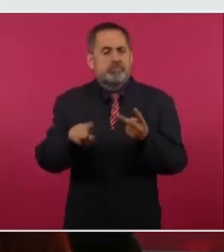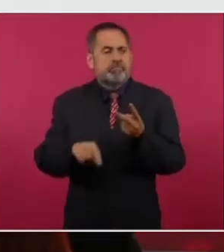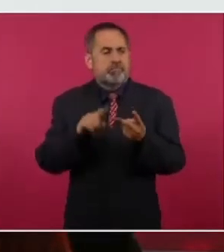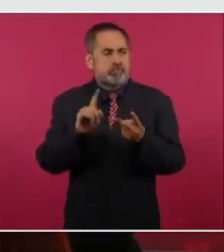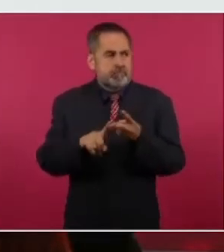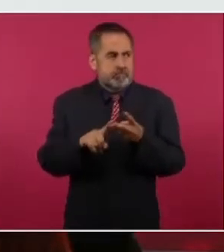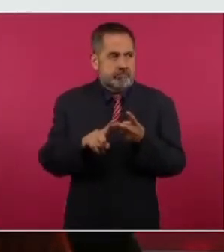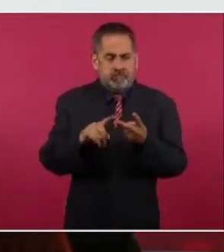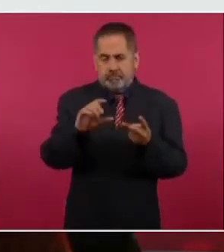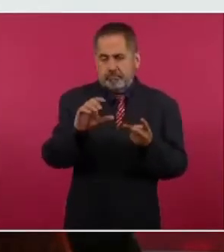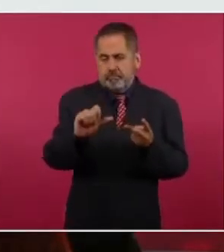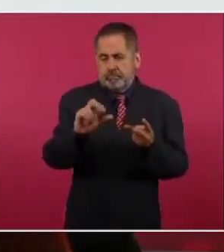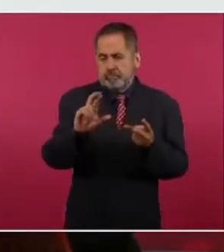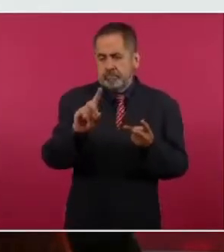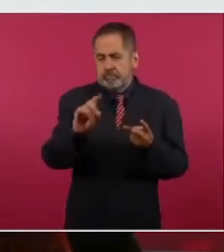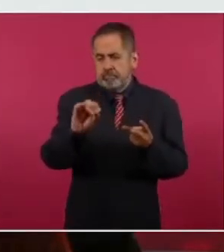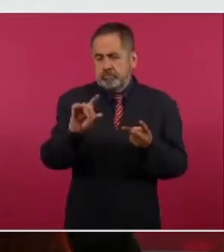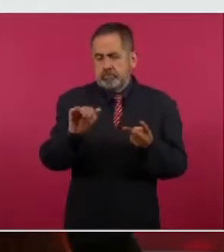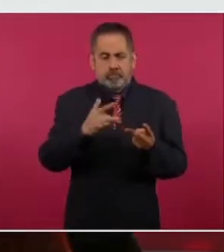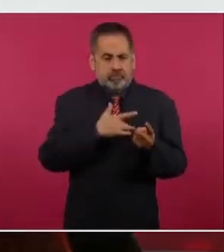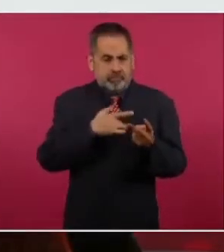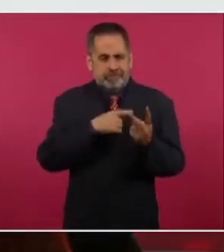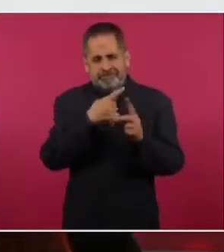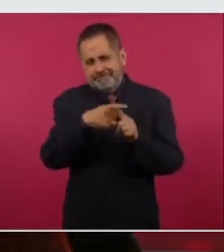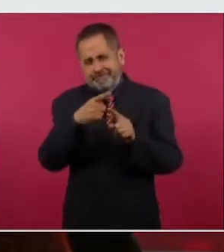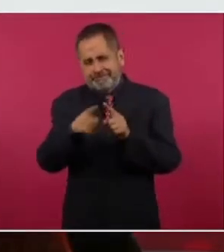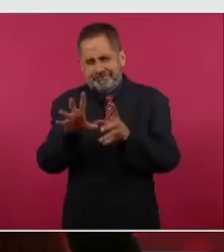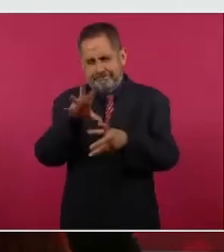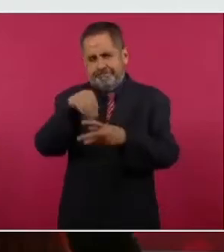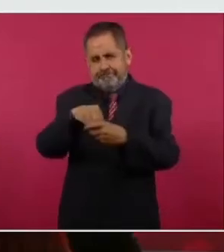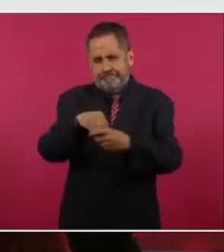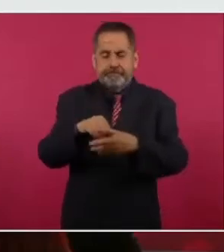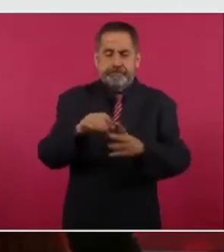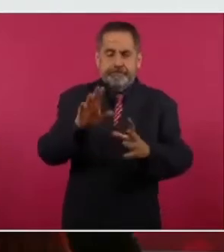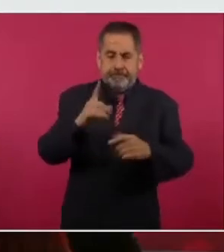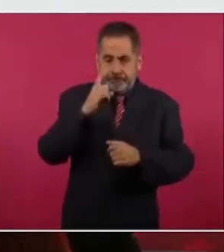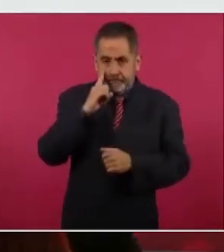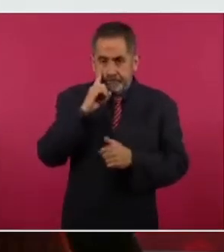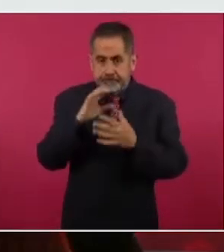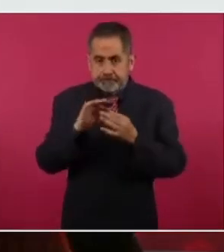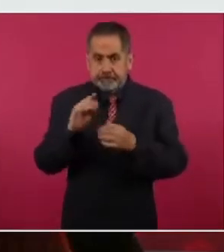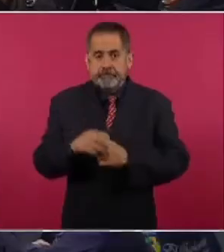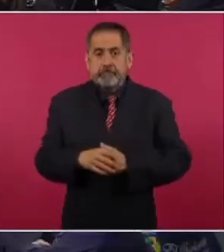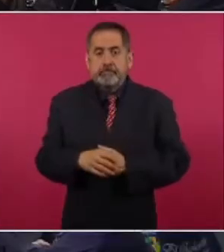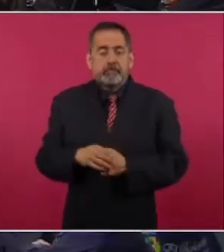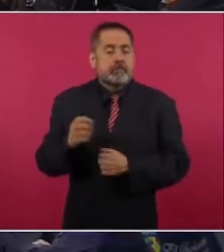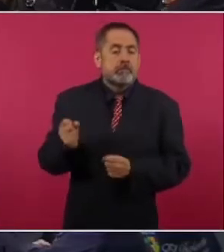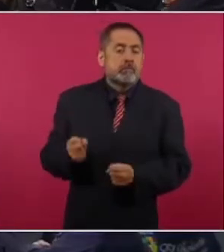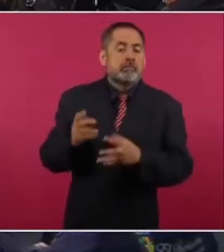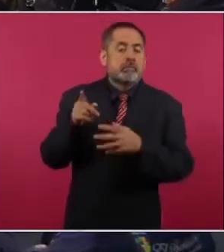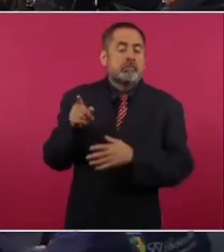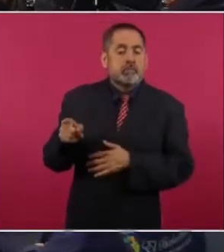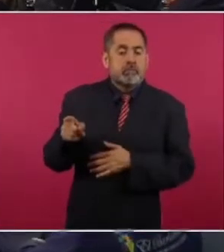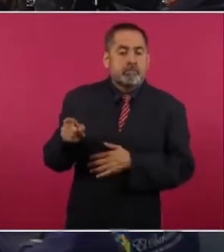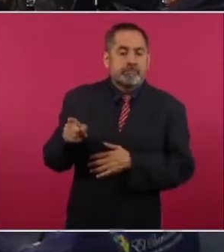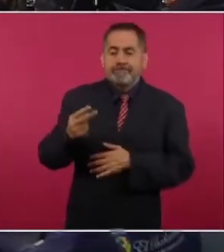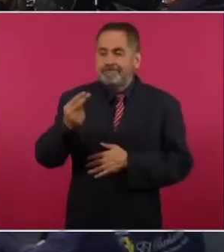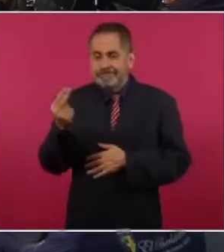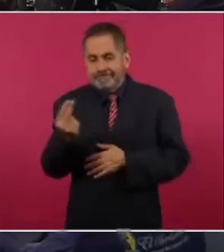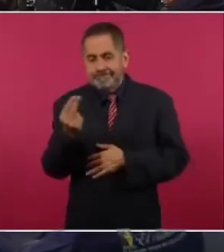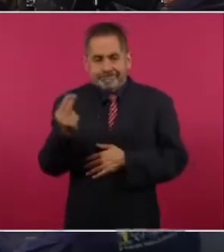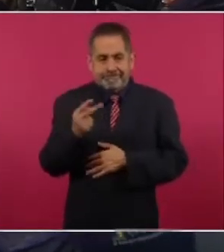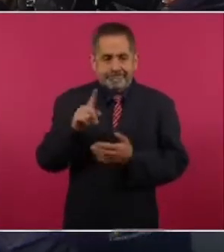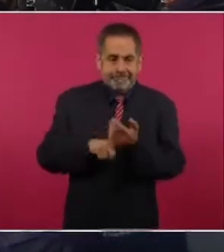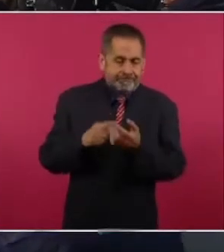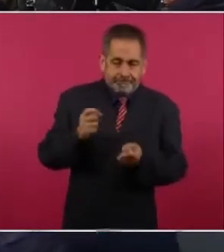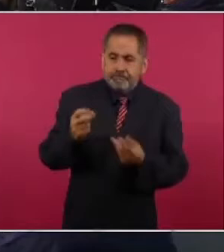de Cardiología, el INCAN y demás. Y el primer dato que habría que observar es la cantidad. Lo que necesitaban ellos de